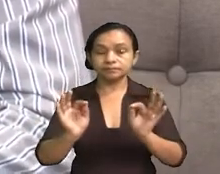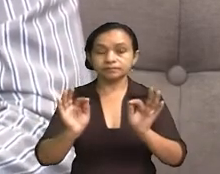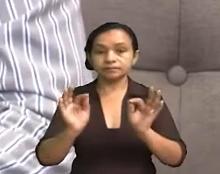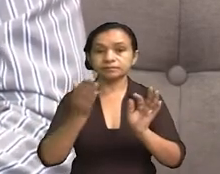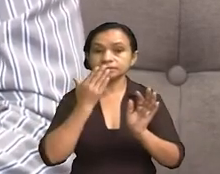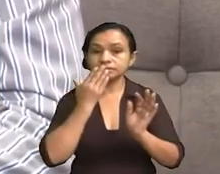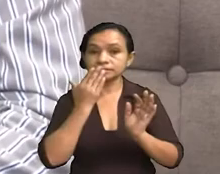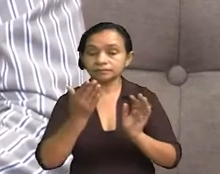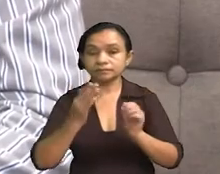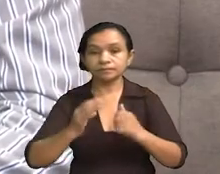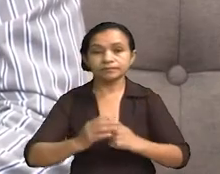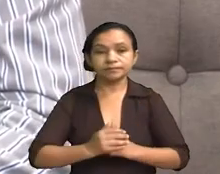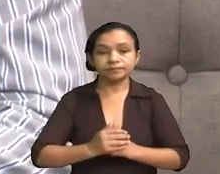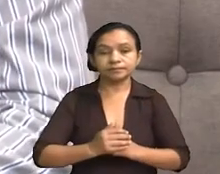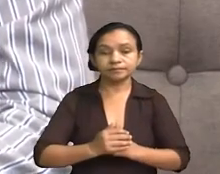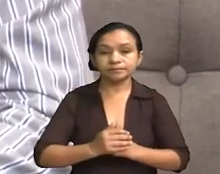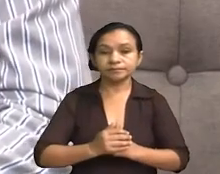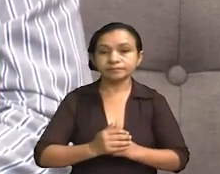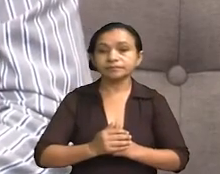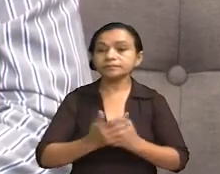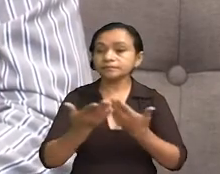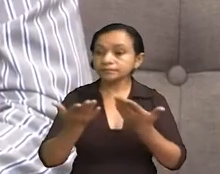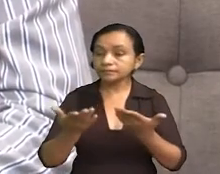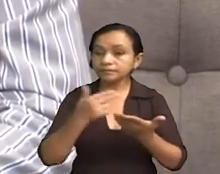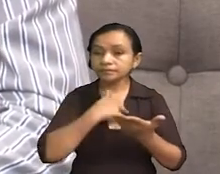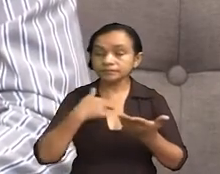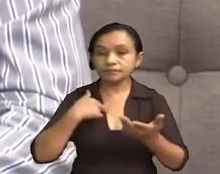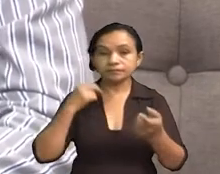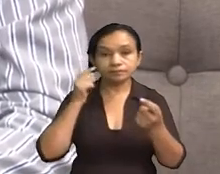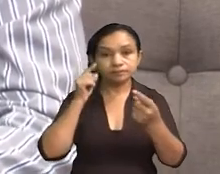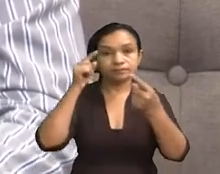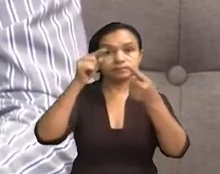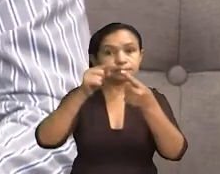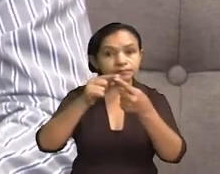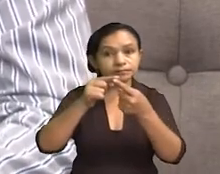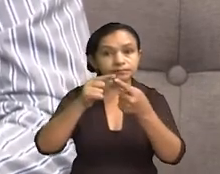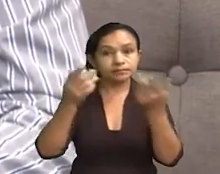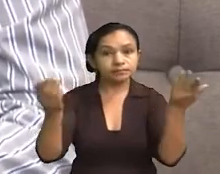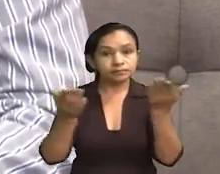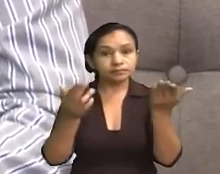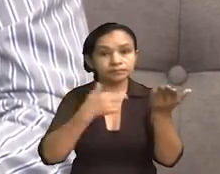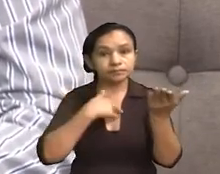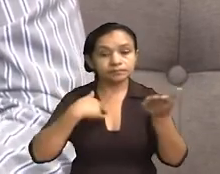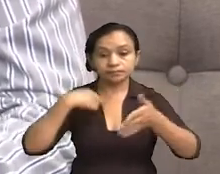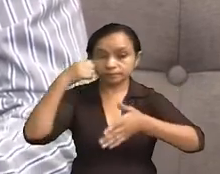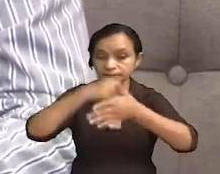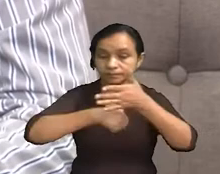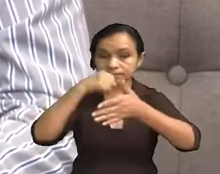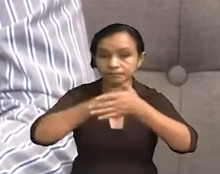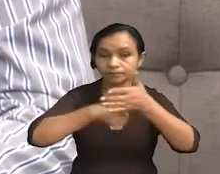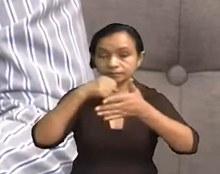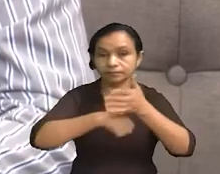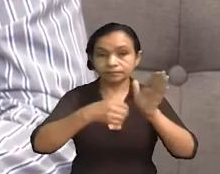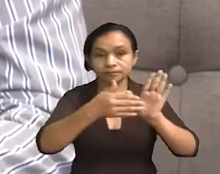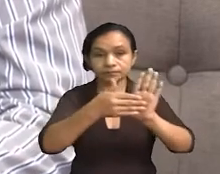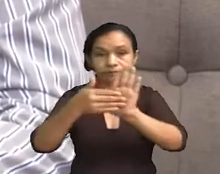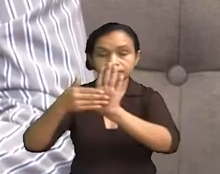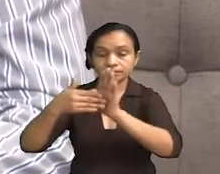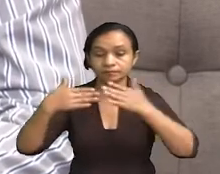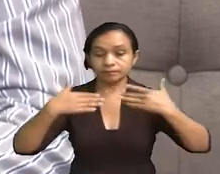calidad. Y en función de ese objetivo, y además de para fortalecer el modelo de